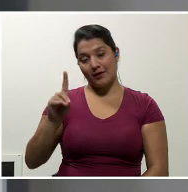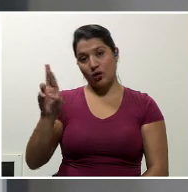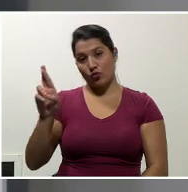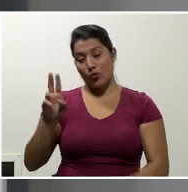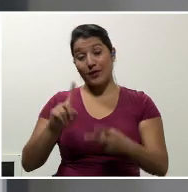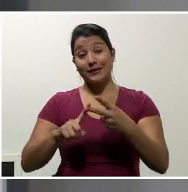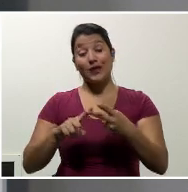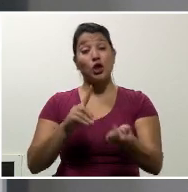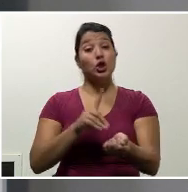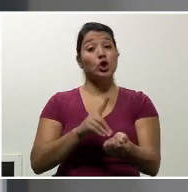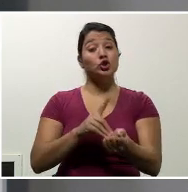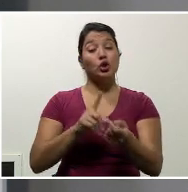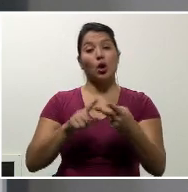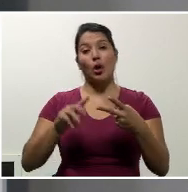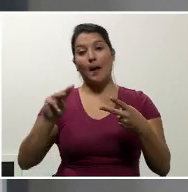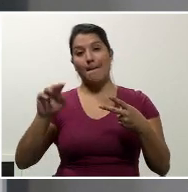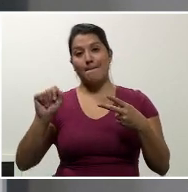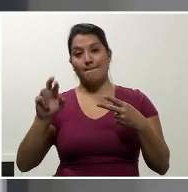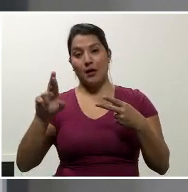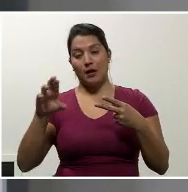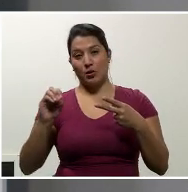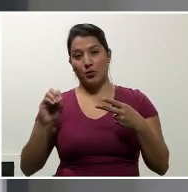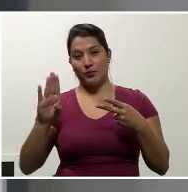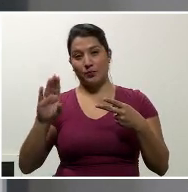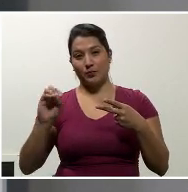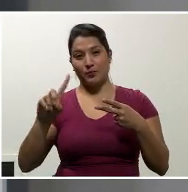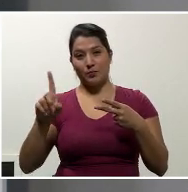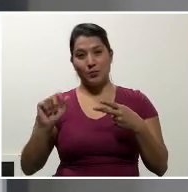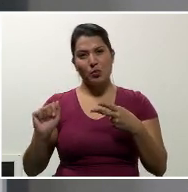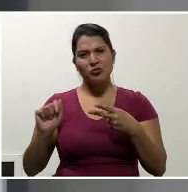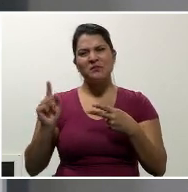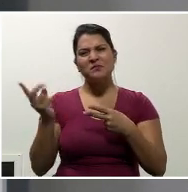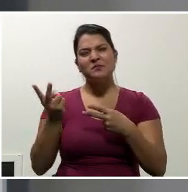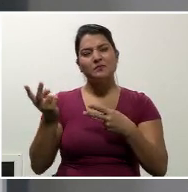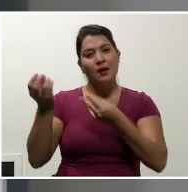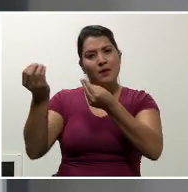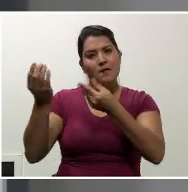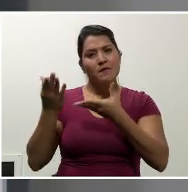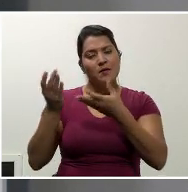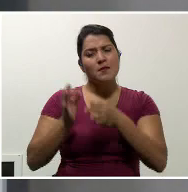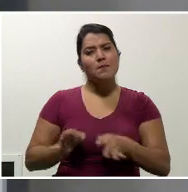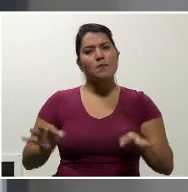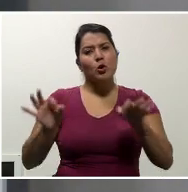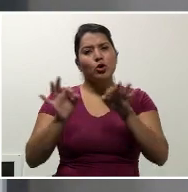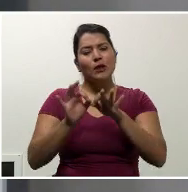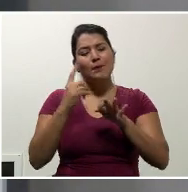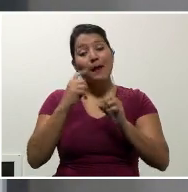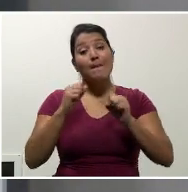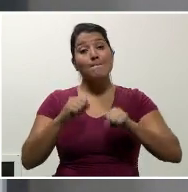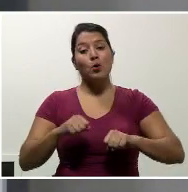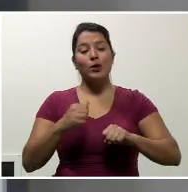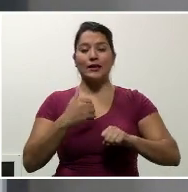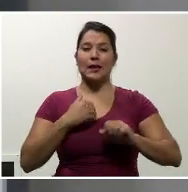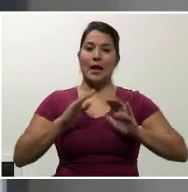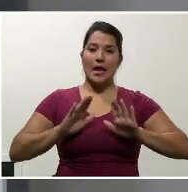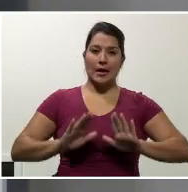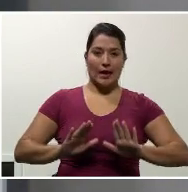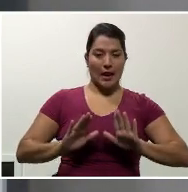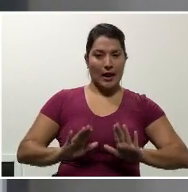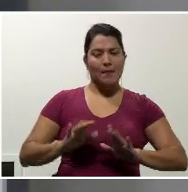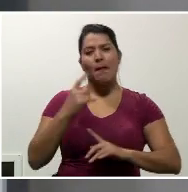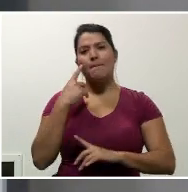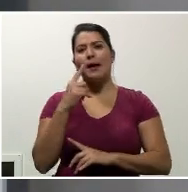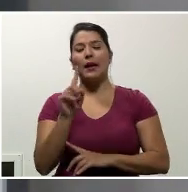Bosa, aportando importante información para mantener la calma, para tener mesura, para no